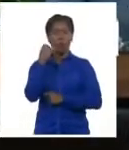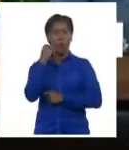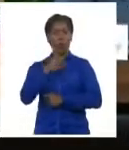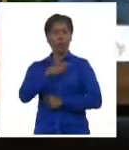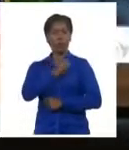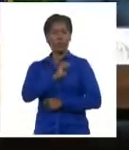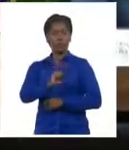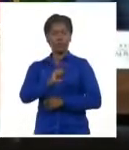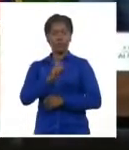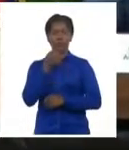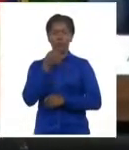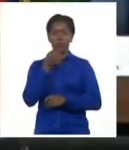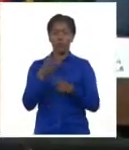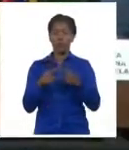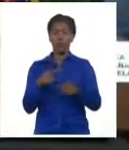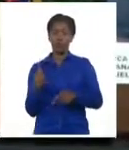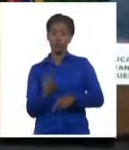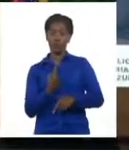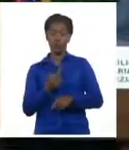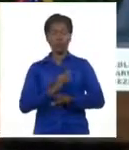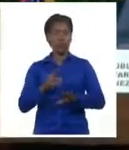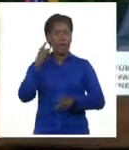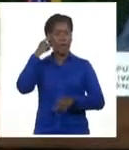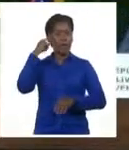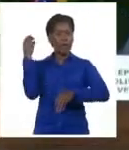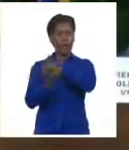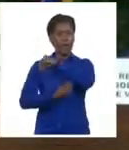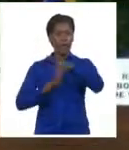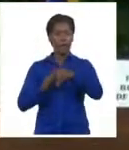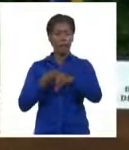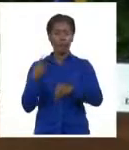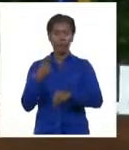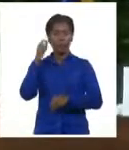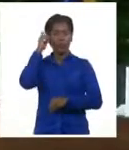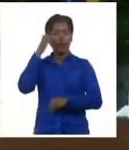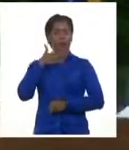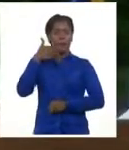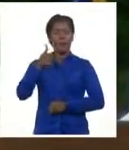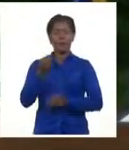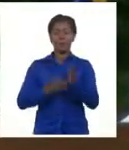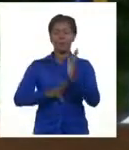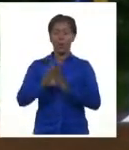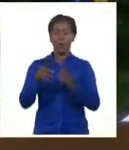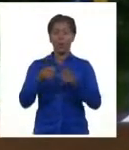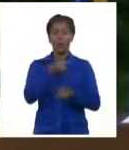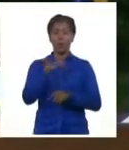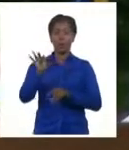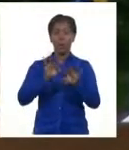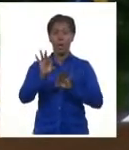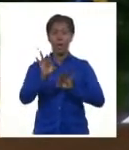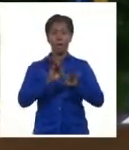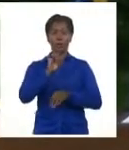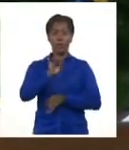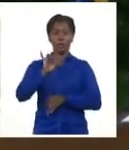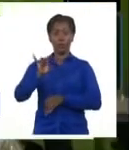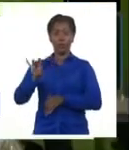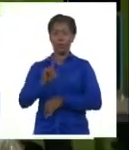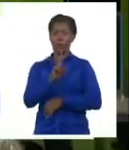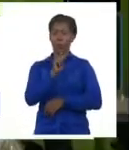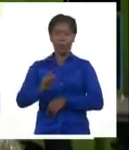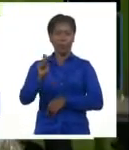América cambió. Ya no son posibles las exclusiones. La decisión de no invitar a todos es un retroceso